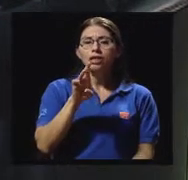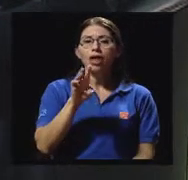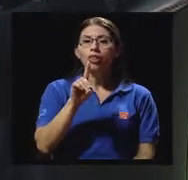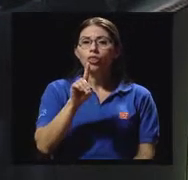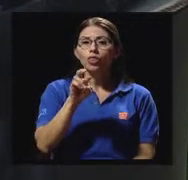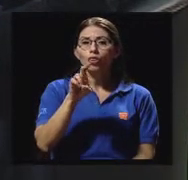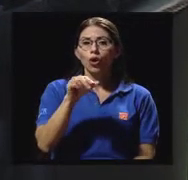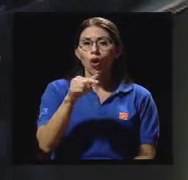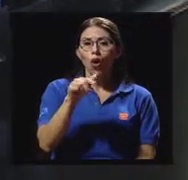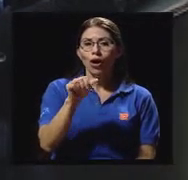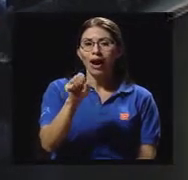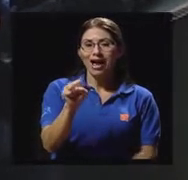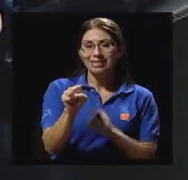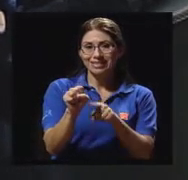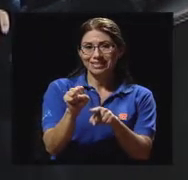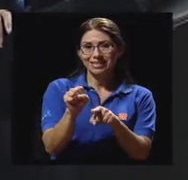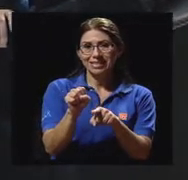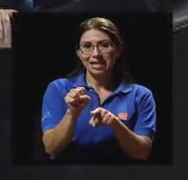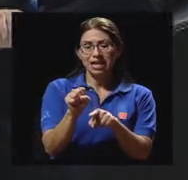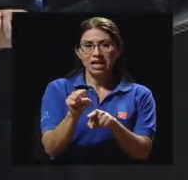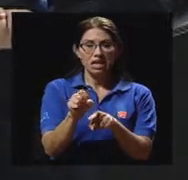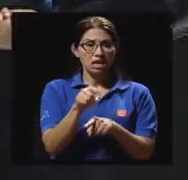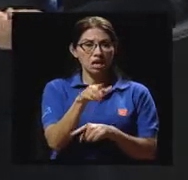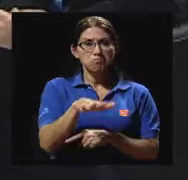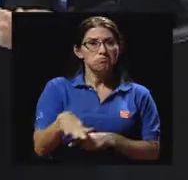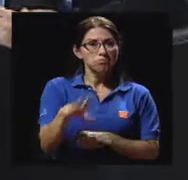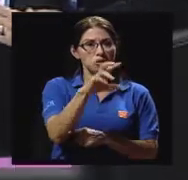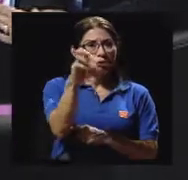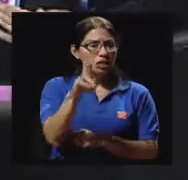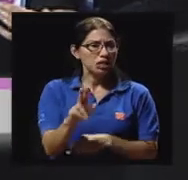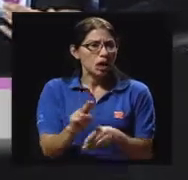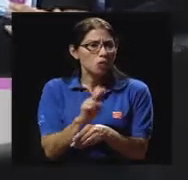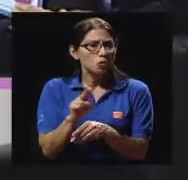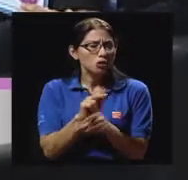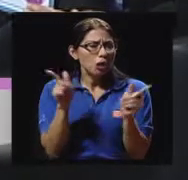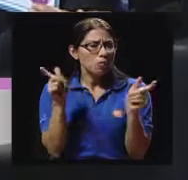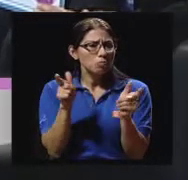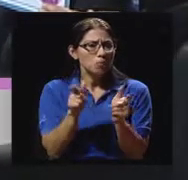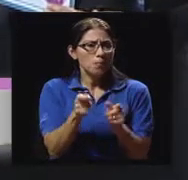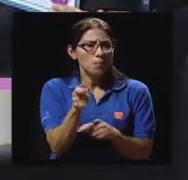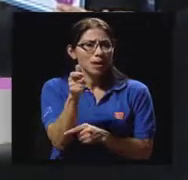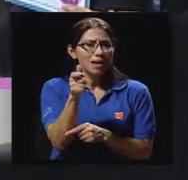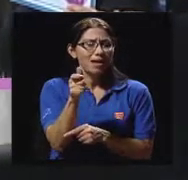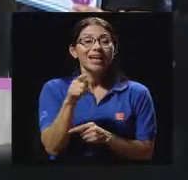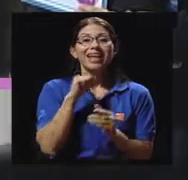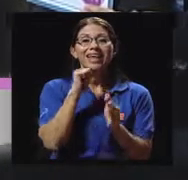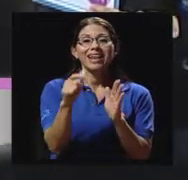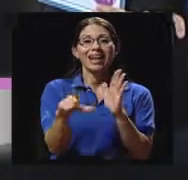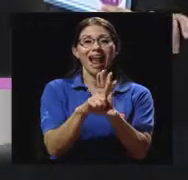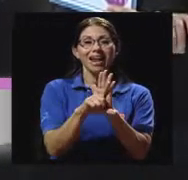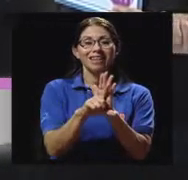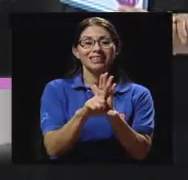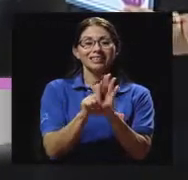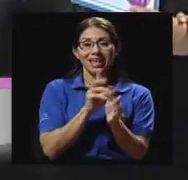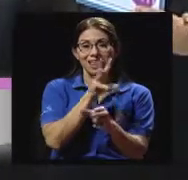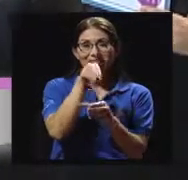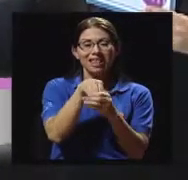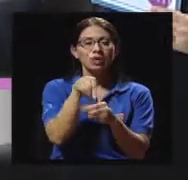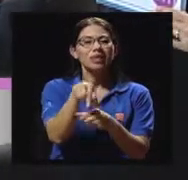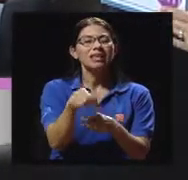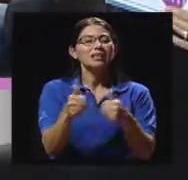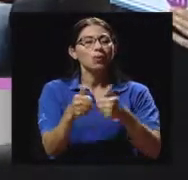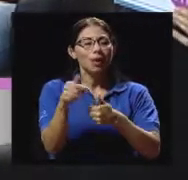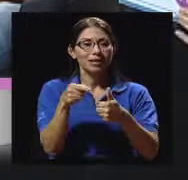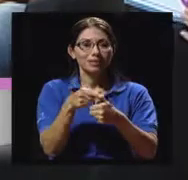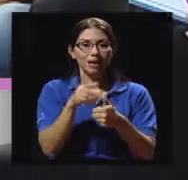vez son las que menos cantidad de costarricenses consumen, que son las drogas ilegales, y entre estas